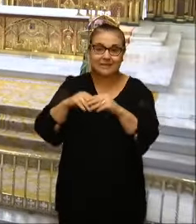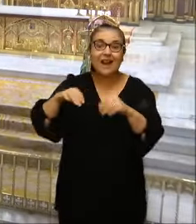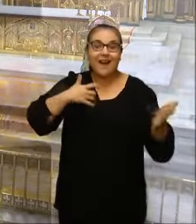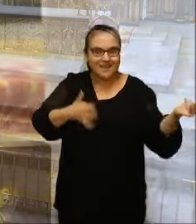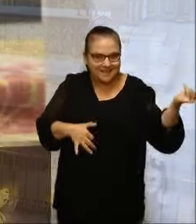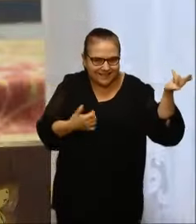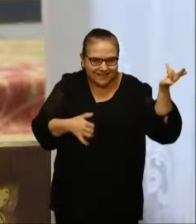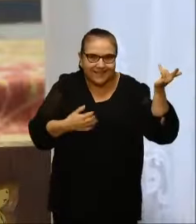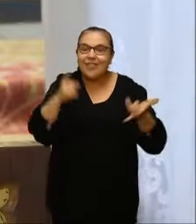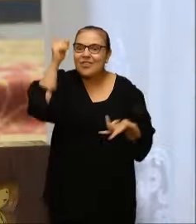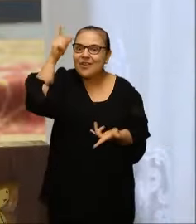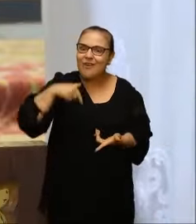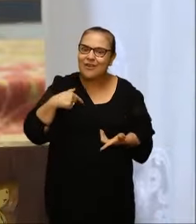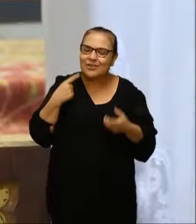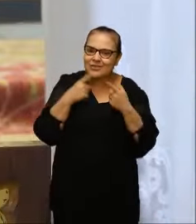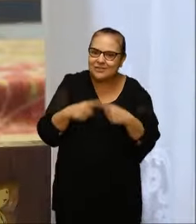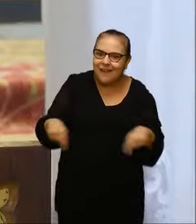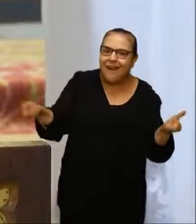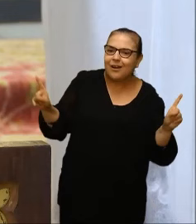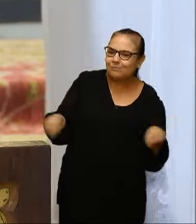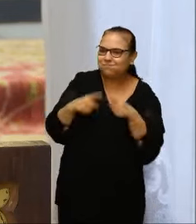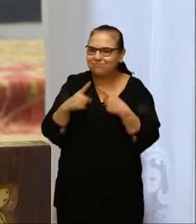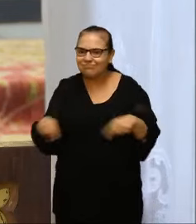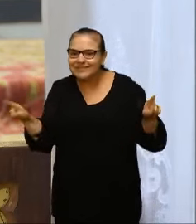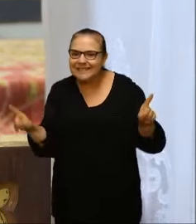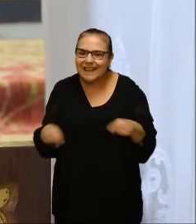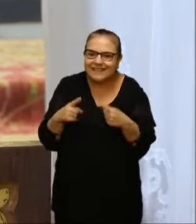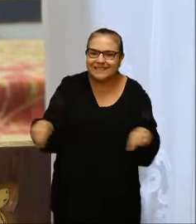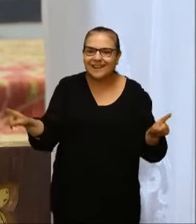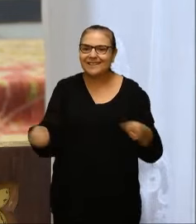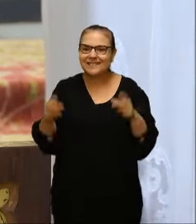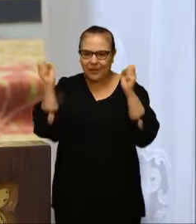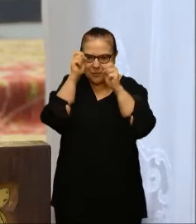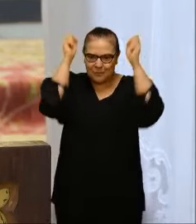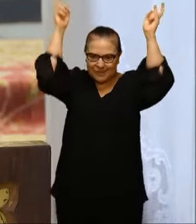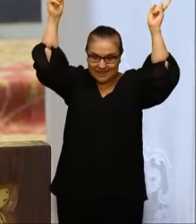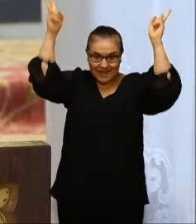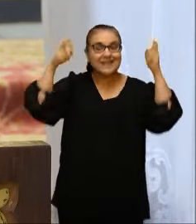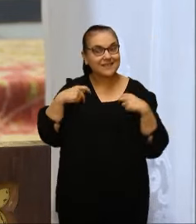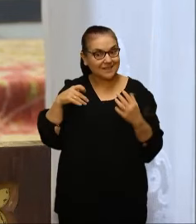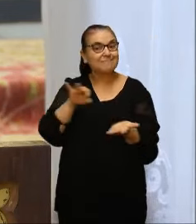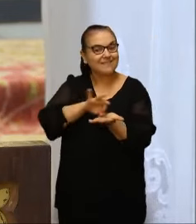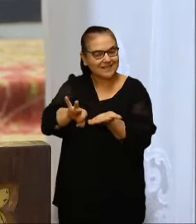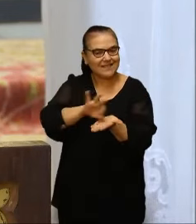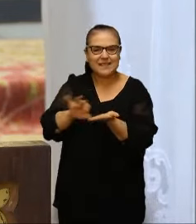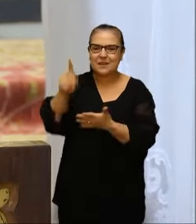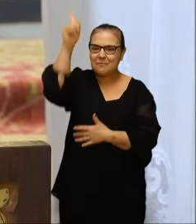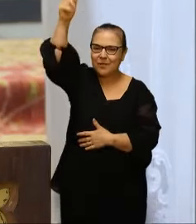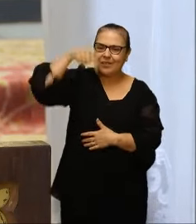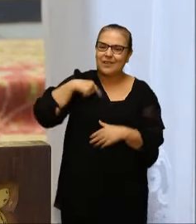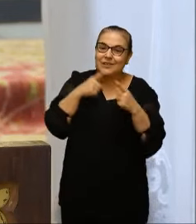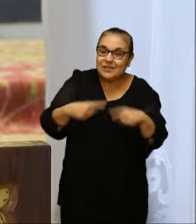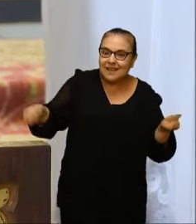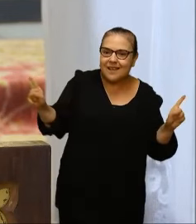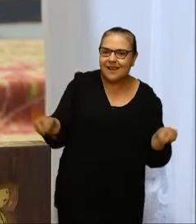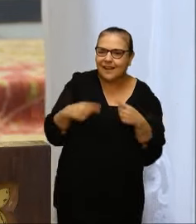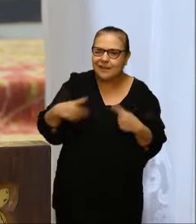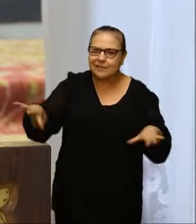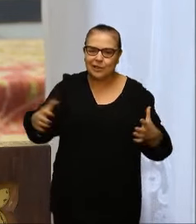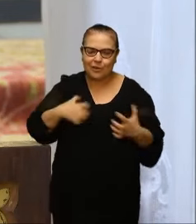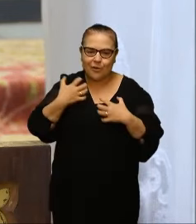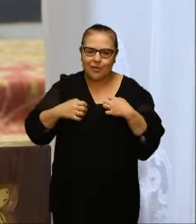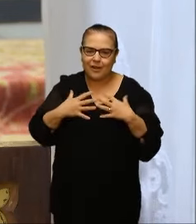las cítaras de Dios y cantan el cántico de Moisés, el siervo de Dios, y el cántico del